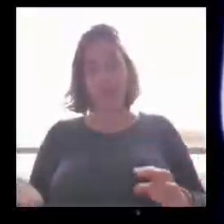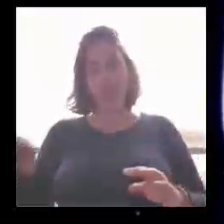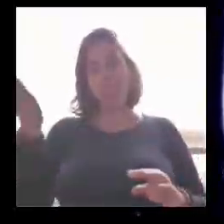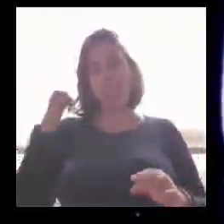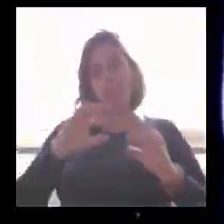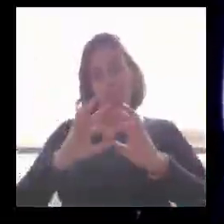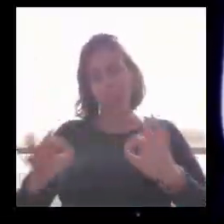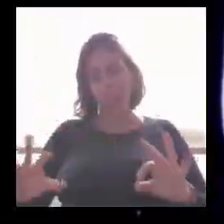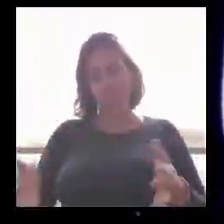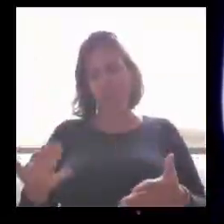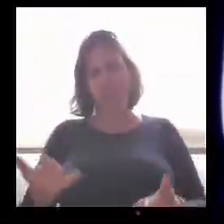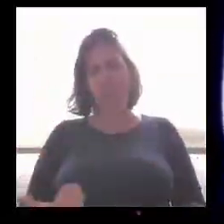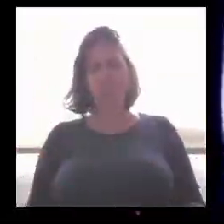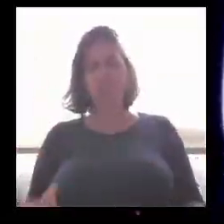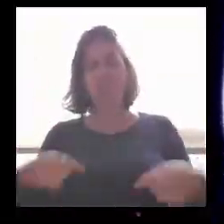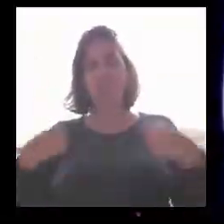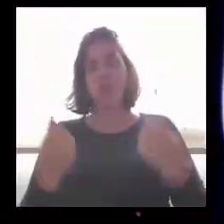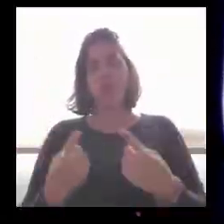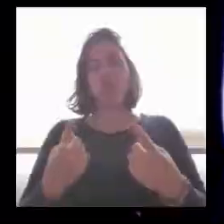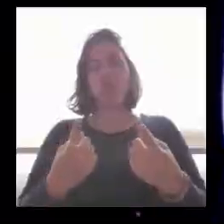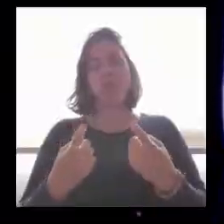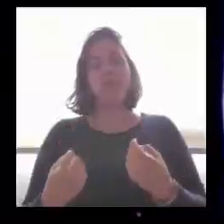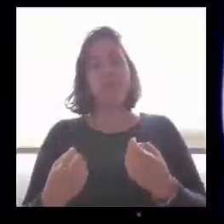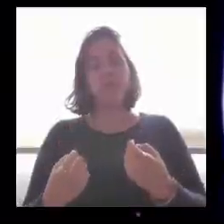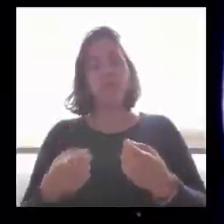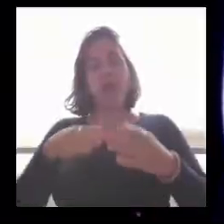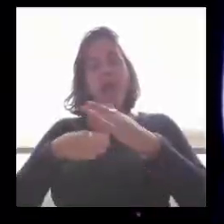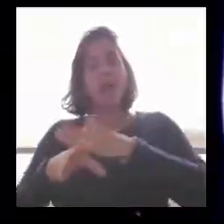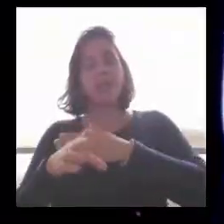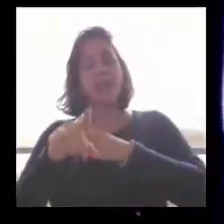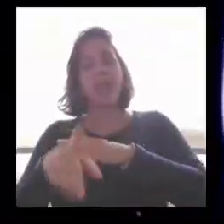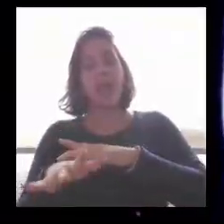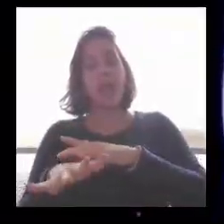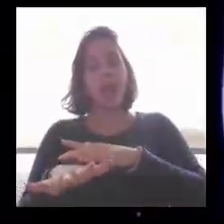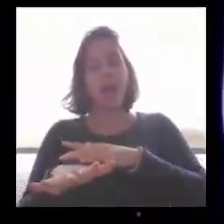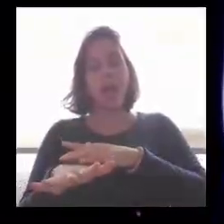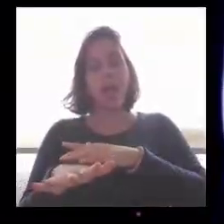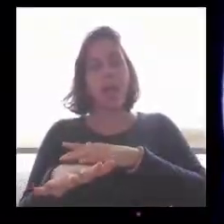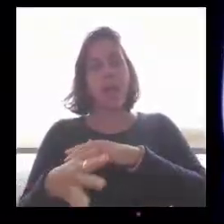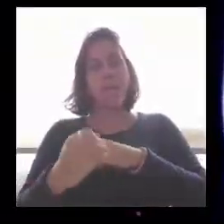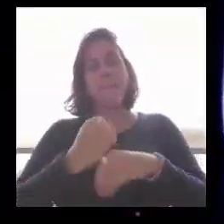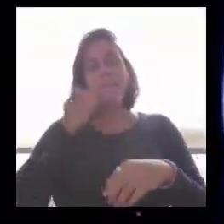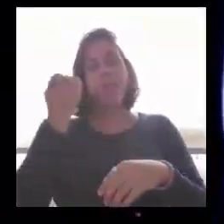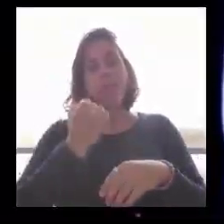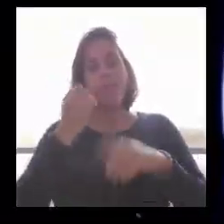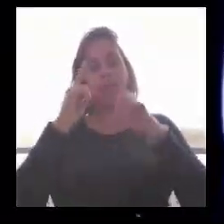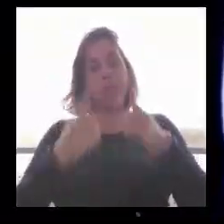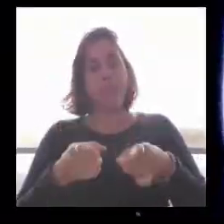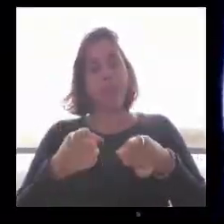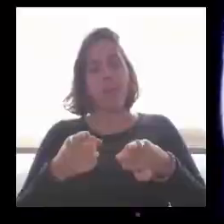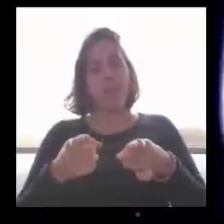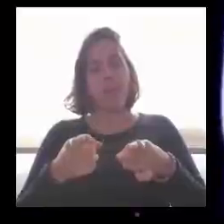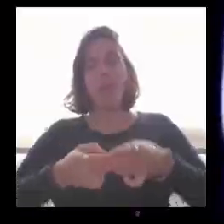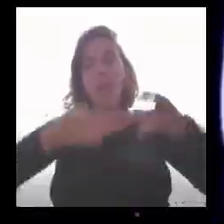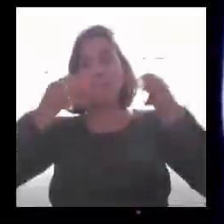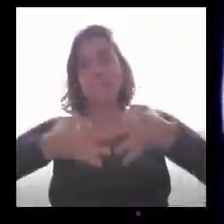Para eso tenemos que tener acceso a algo súper relevante que también es la especialidad de